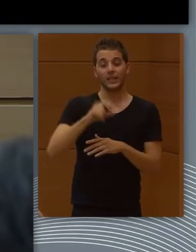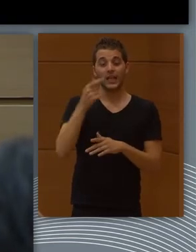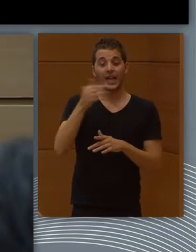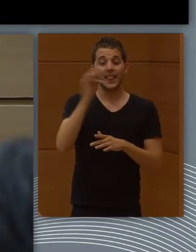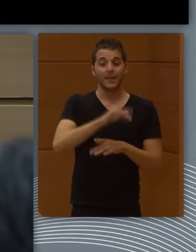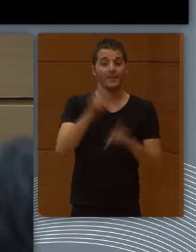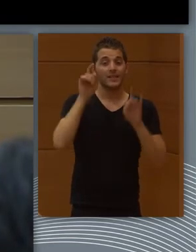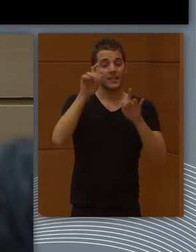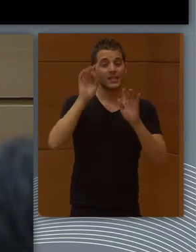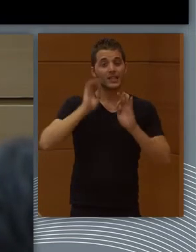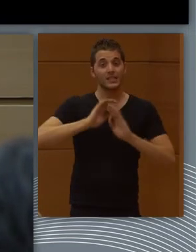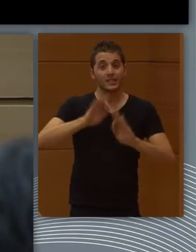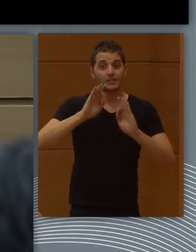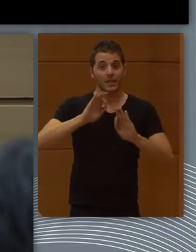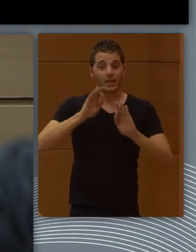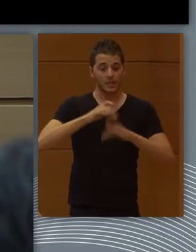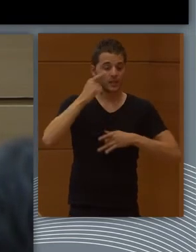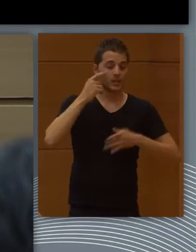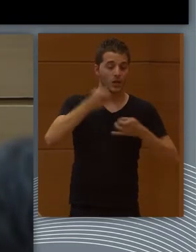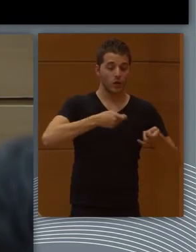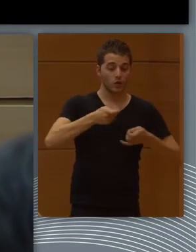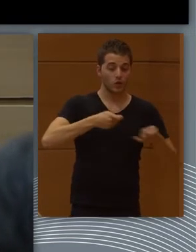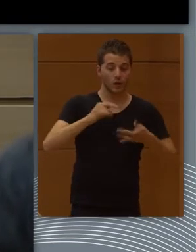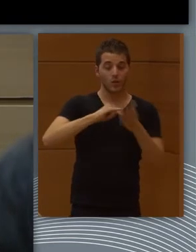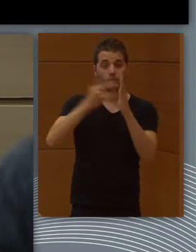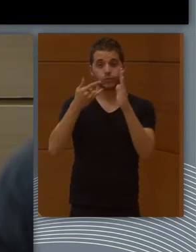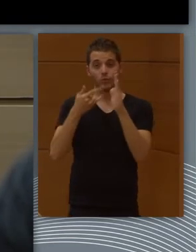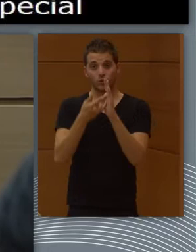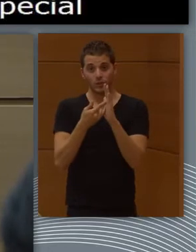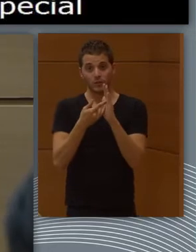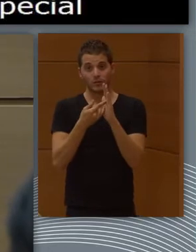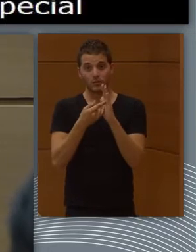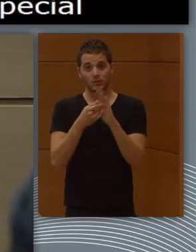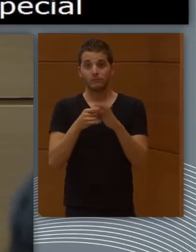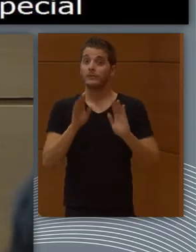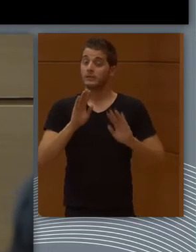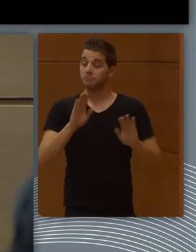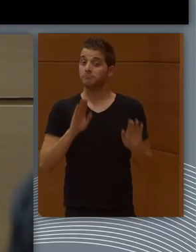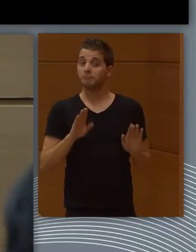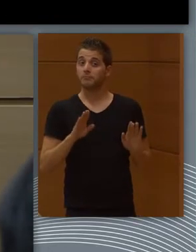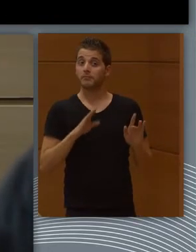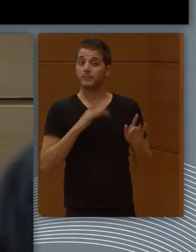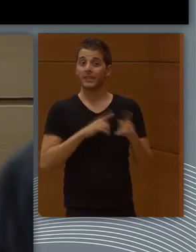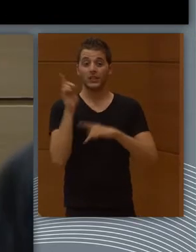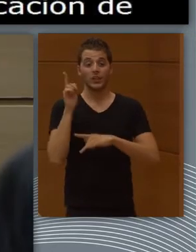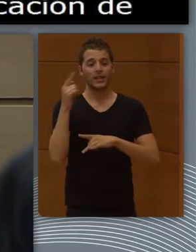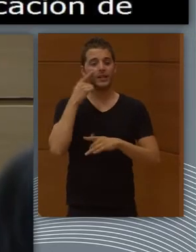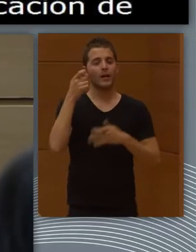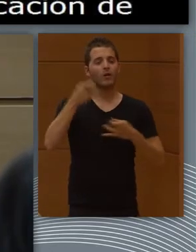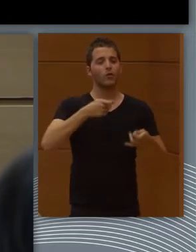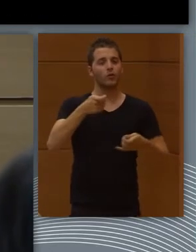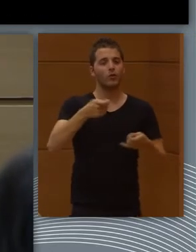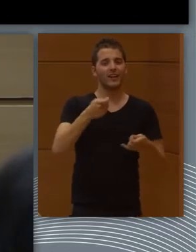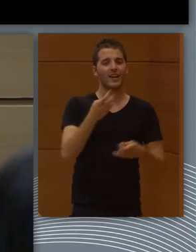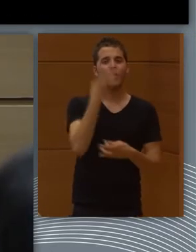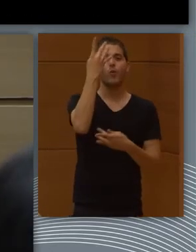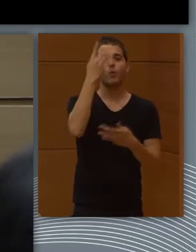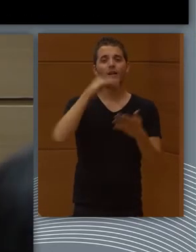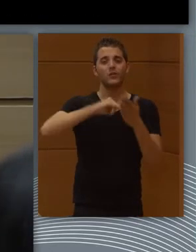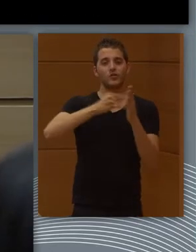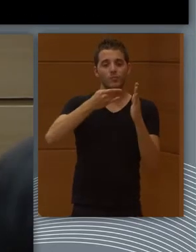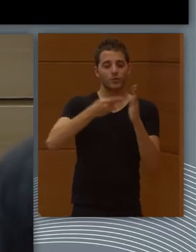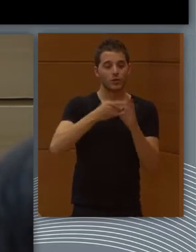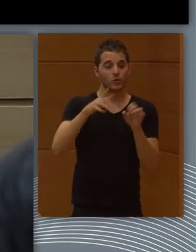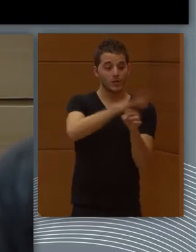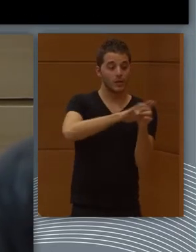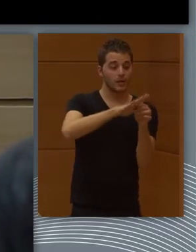la coordinación, en la planificación de proyectos tecnológicos. De hecho, ha coordinado 4 proyectos en el